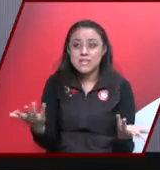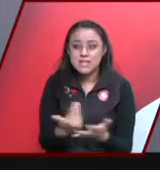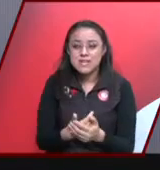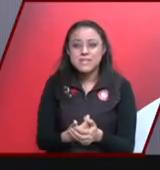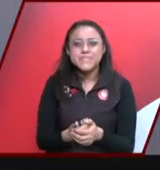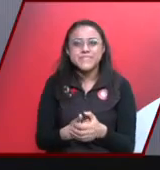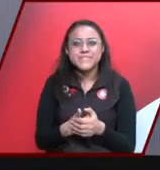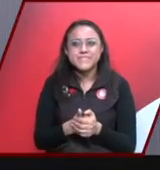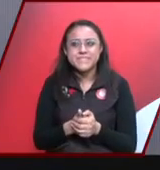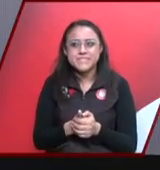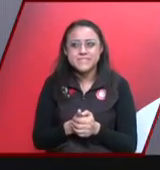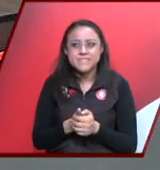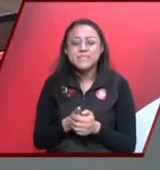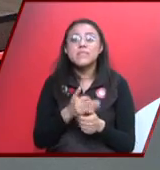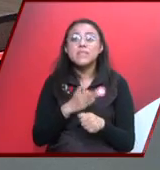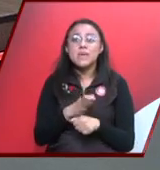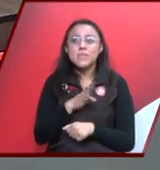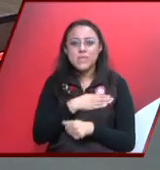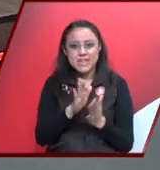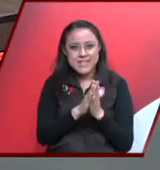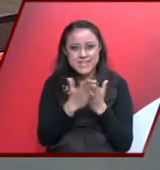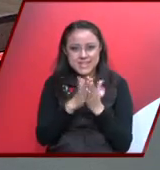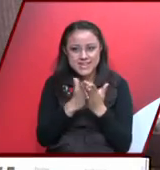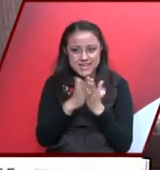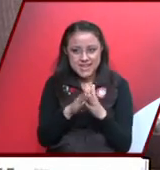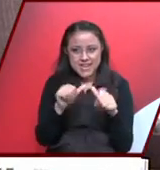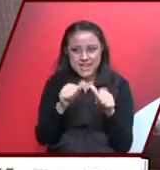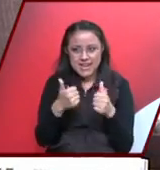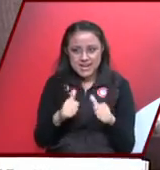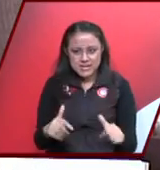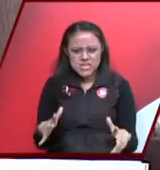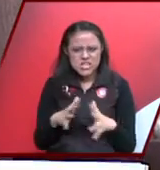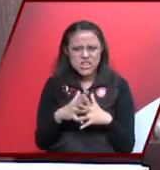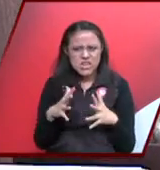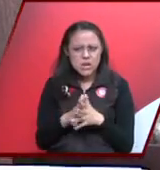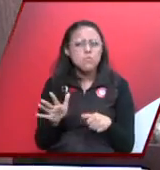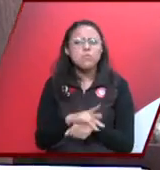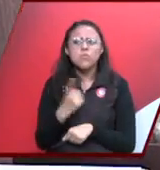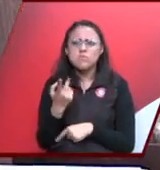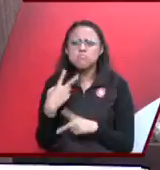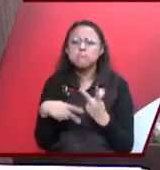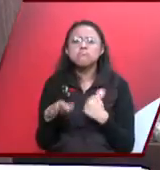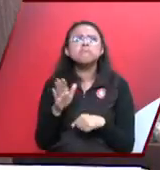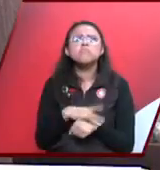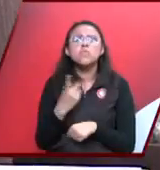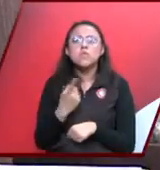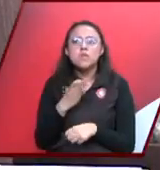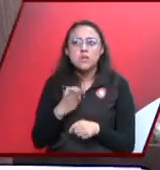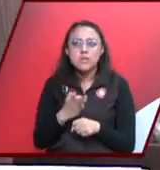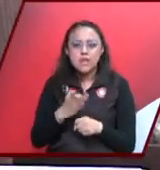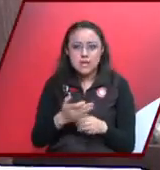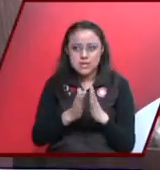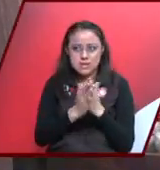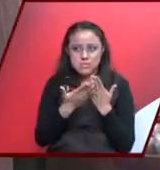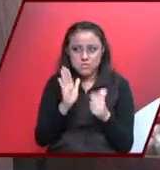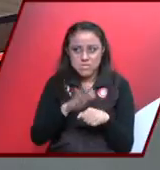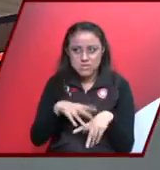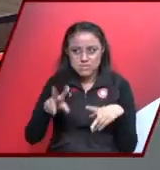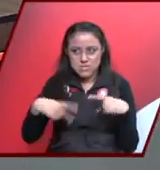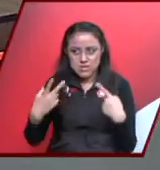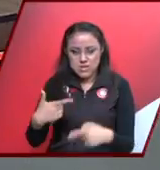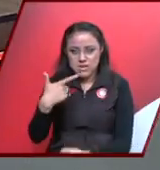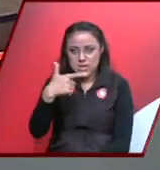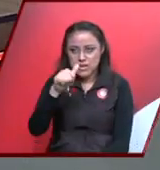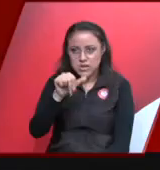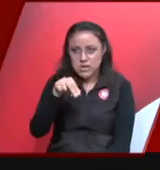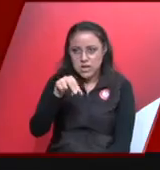Jorge, padre! Te traje un gran libro. Mire, les traje El arte de la guerra. Pero te voy a decir por qué lo traje. Este libro está considerado de los más vendidos de Gandhi,